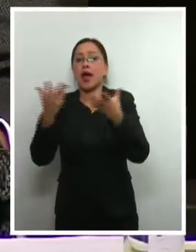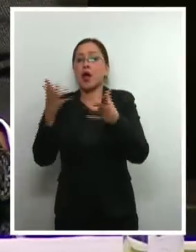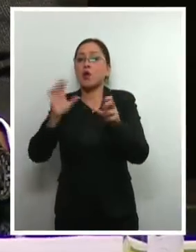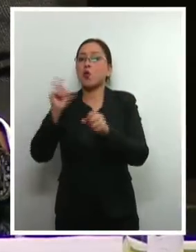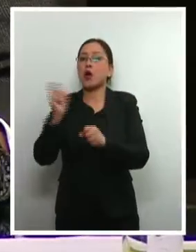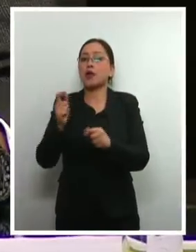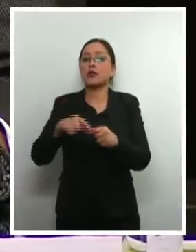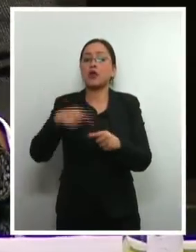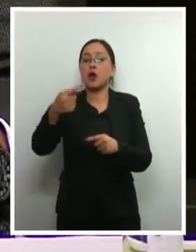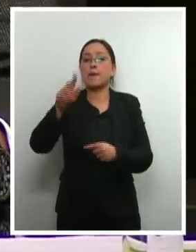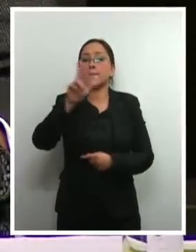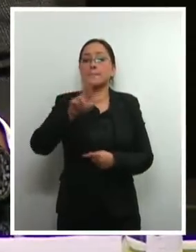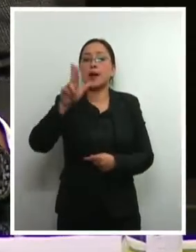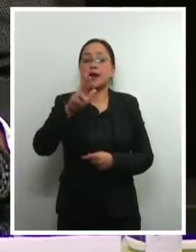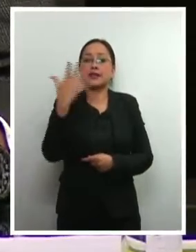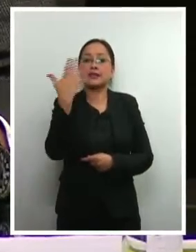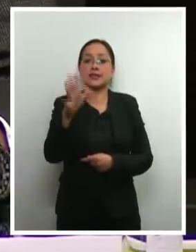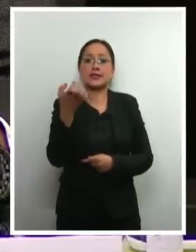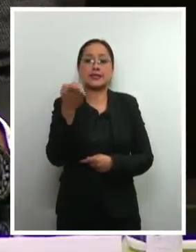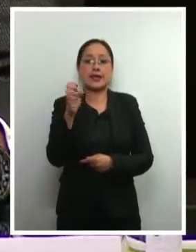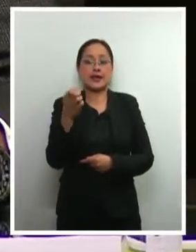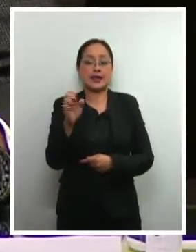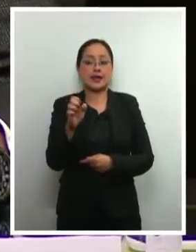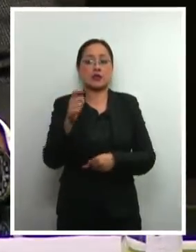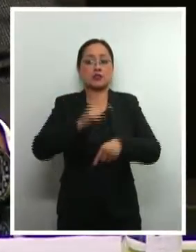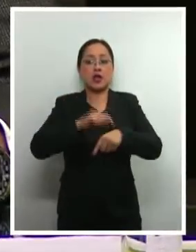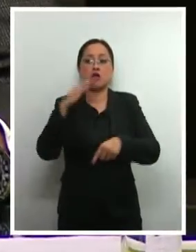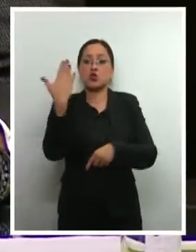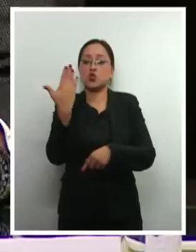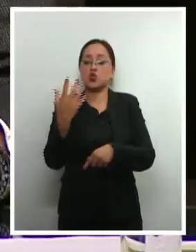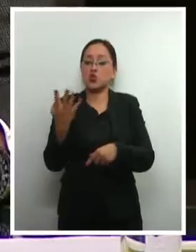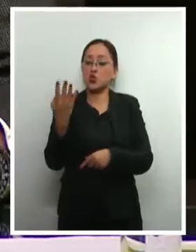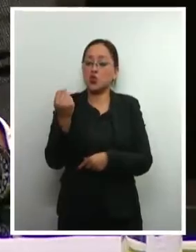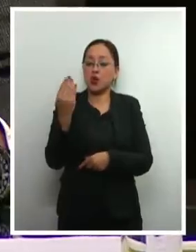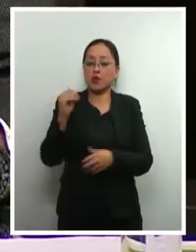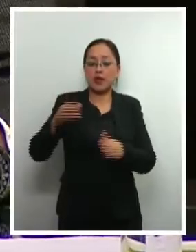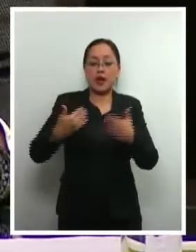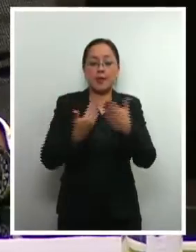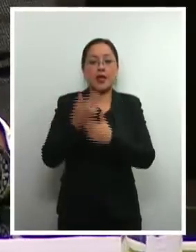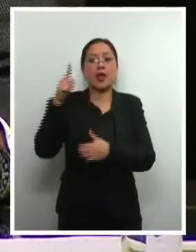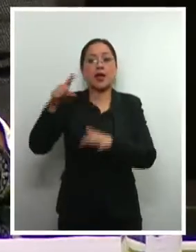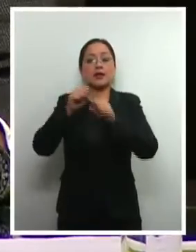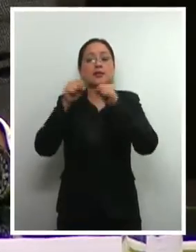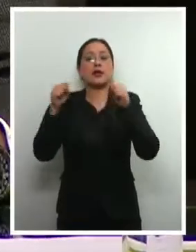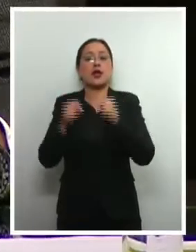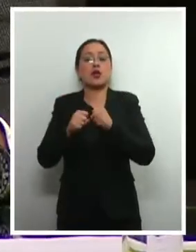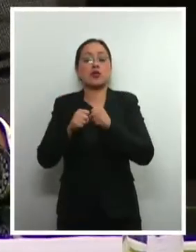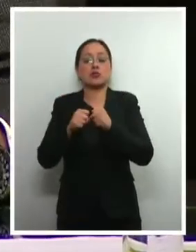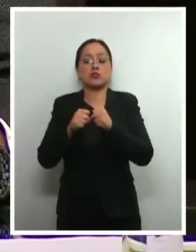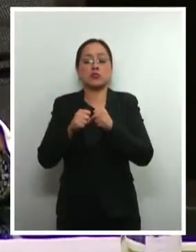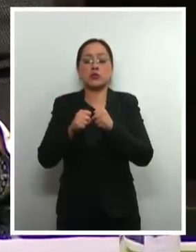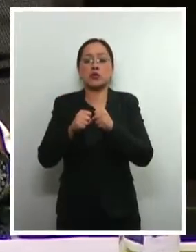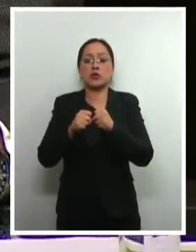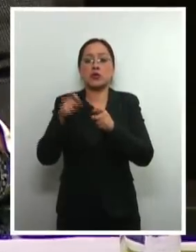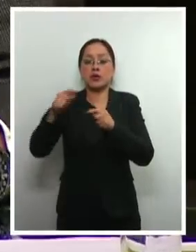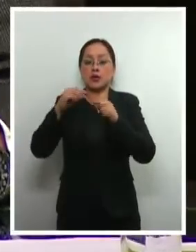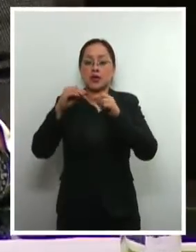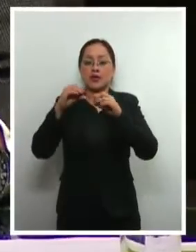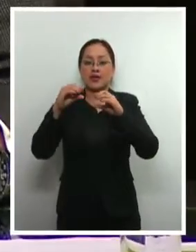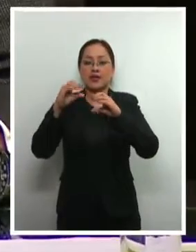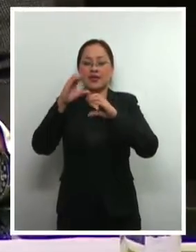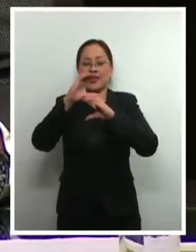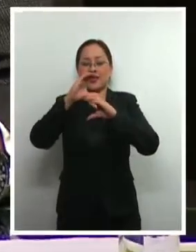el próximo martes 10 de enero a las 9 horas en el salón ubicado en la planta